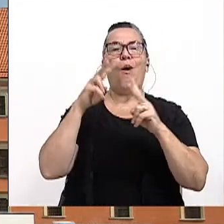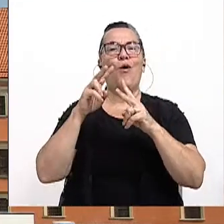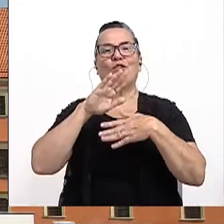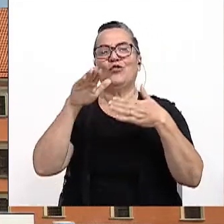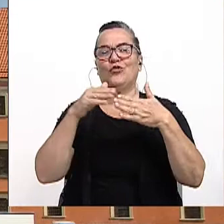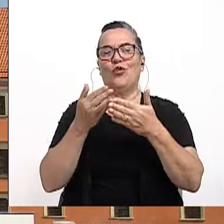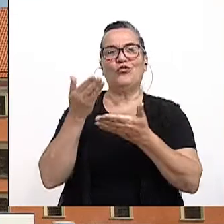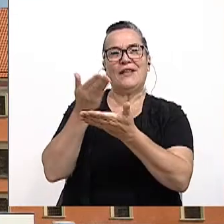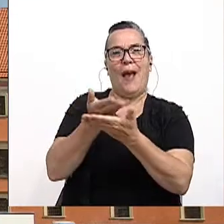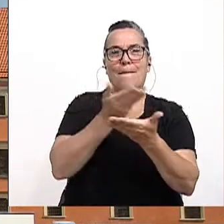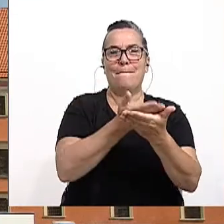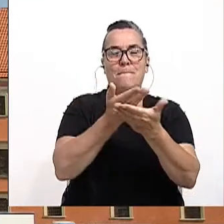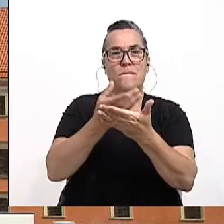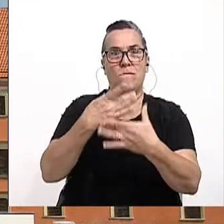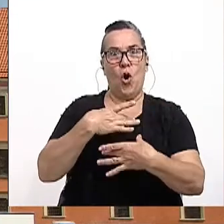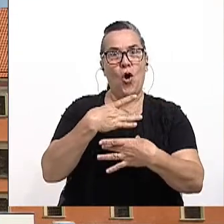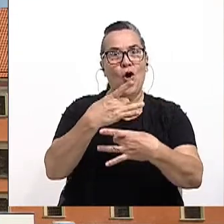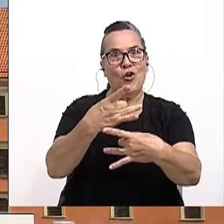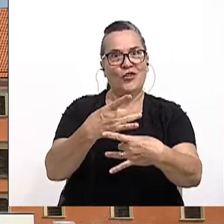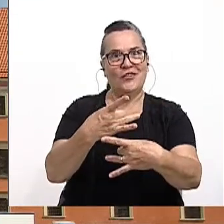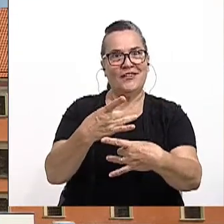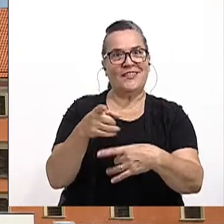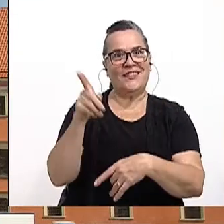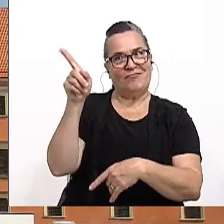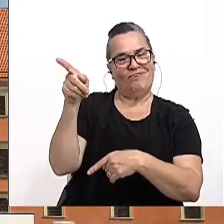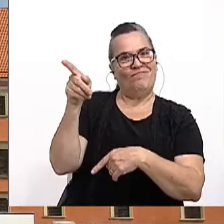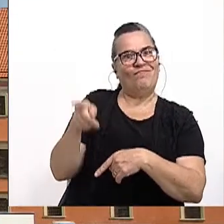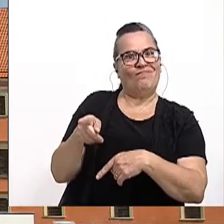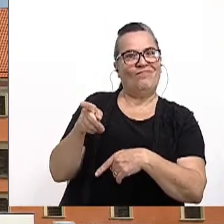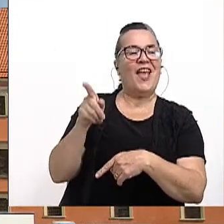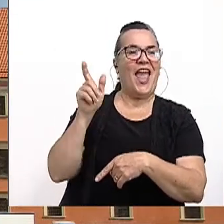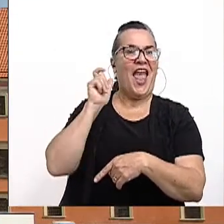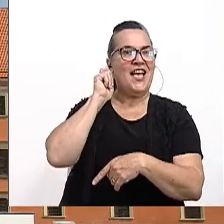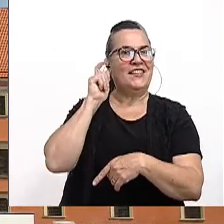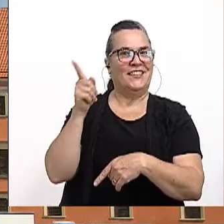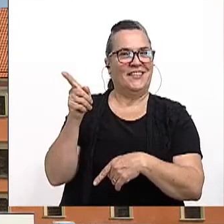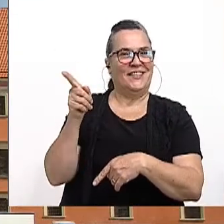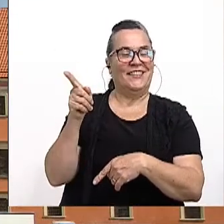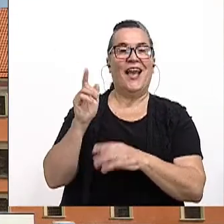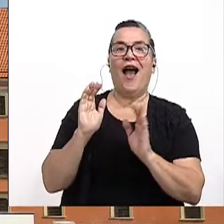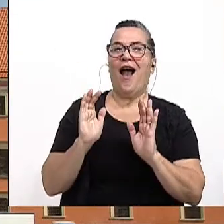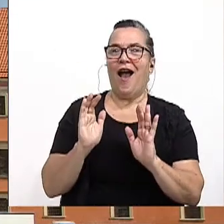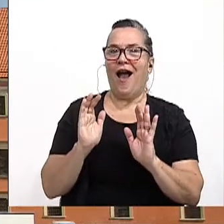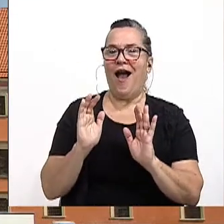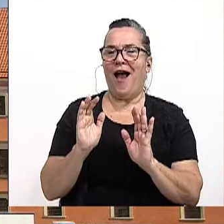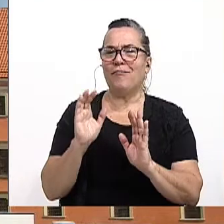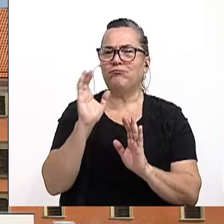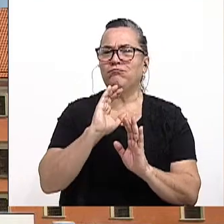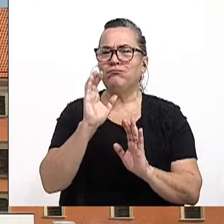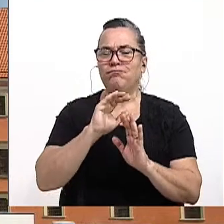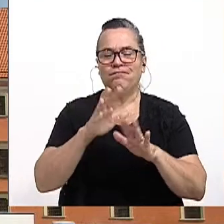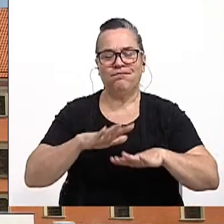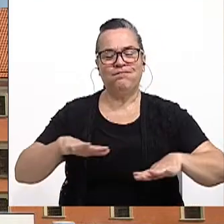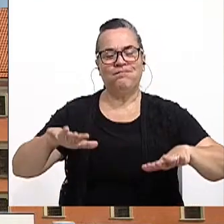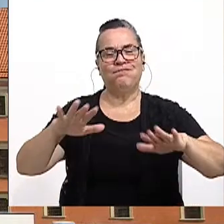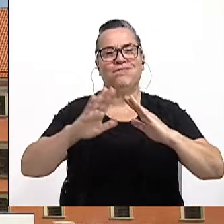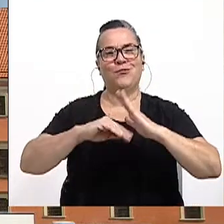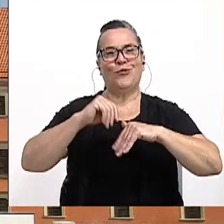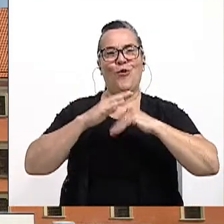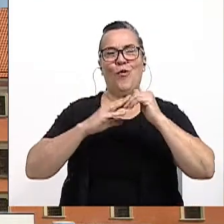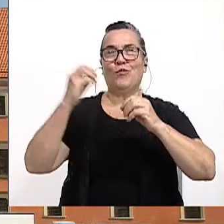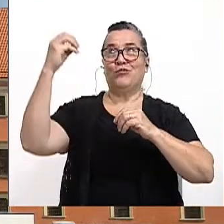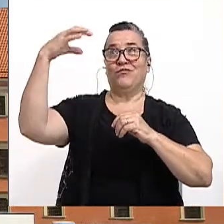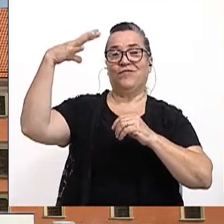esos aportes interesantes que nos dejó ella. Para iniciar, busquen ese espacio cómodo,